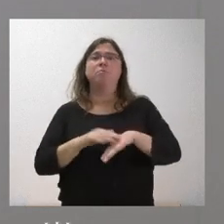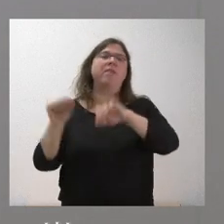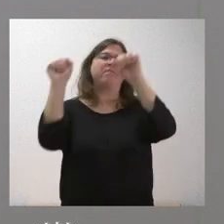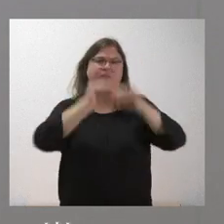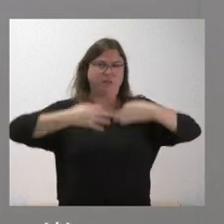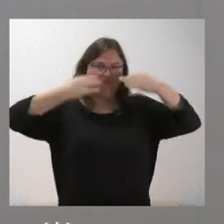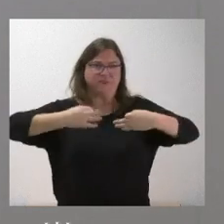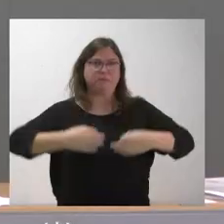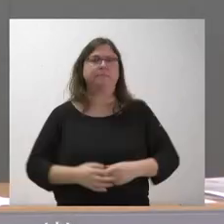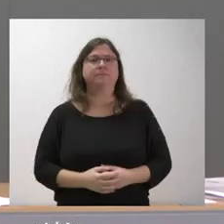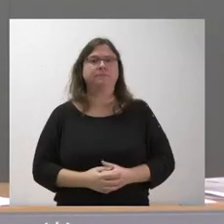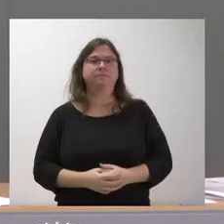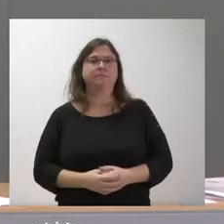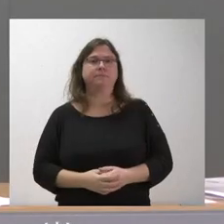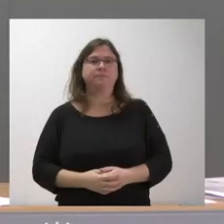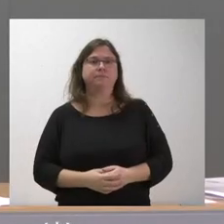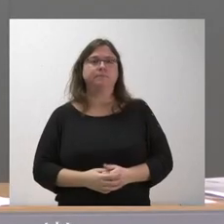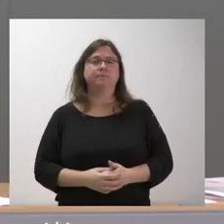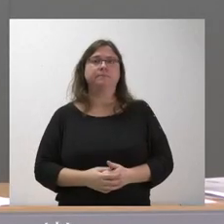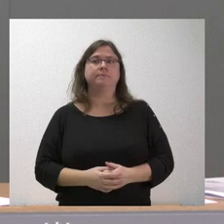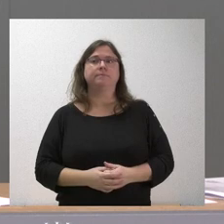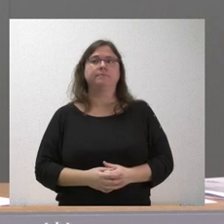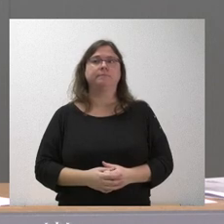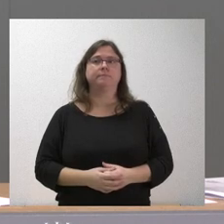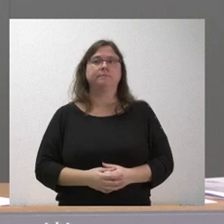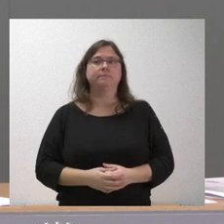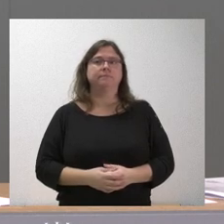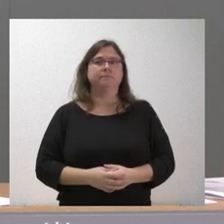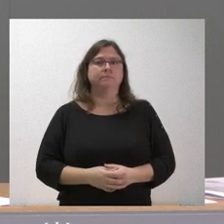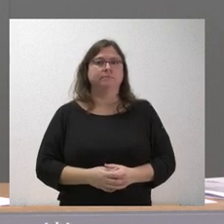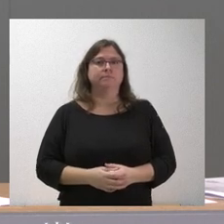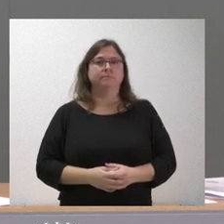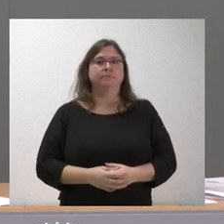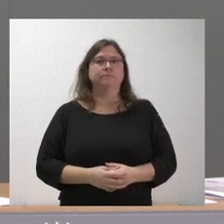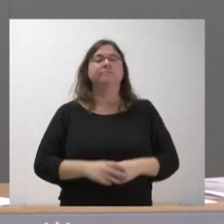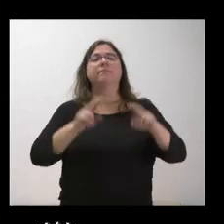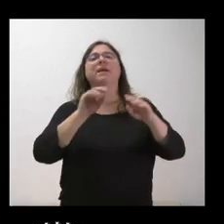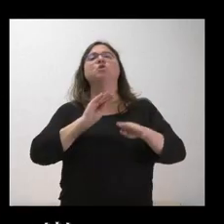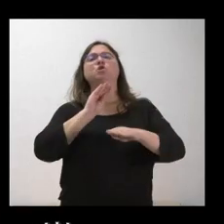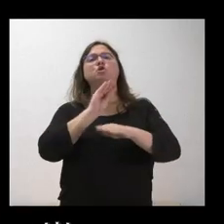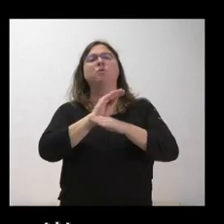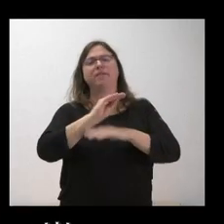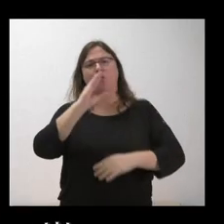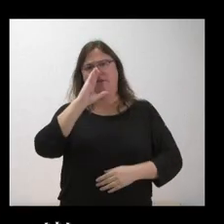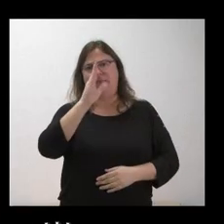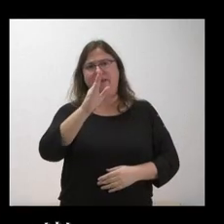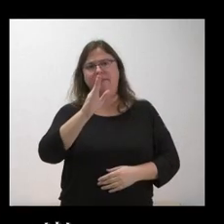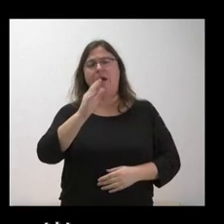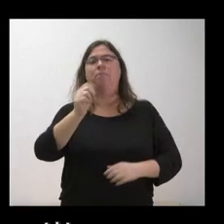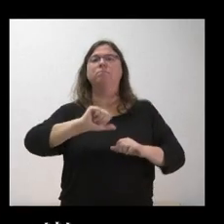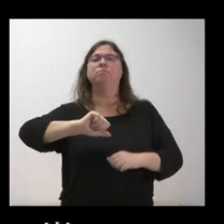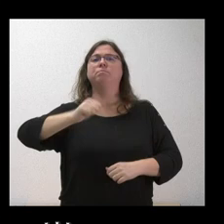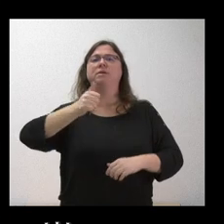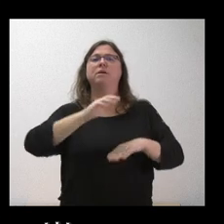con firmeza respecto a la subvención directa que han aprobado para